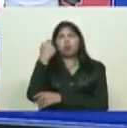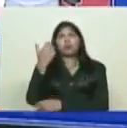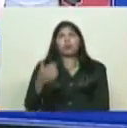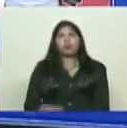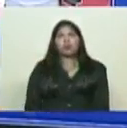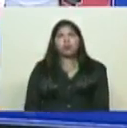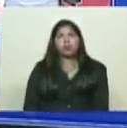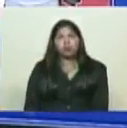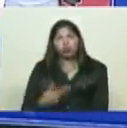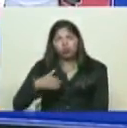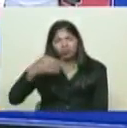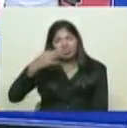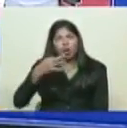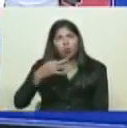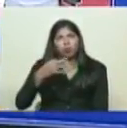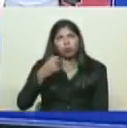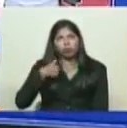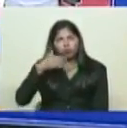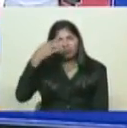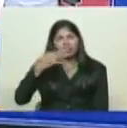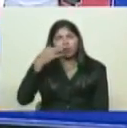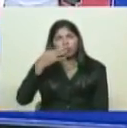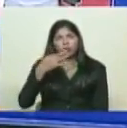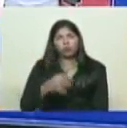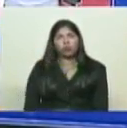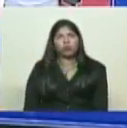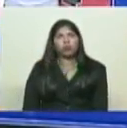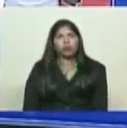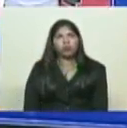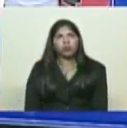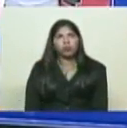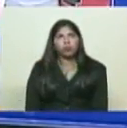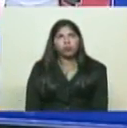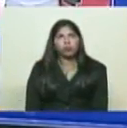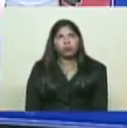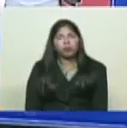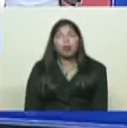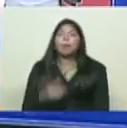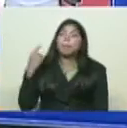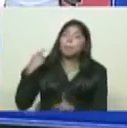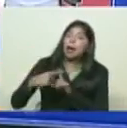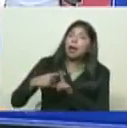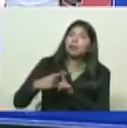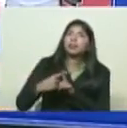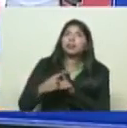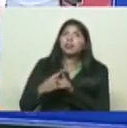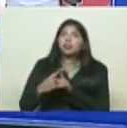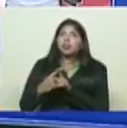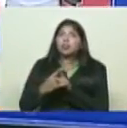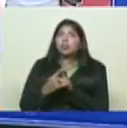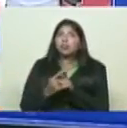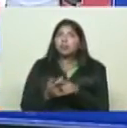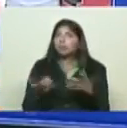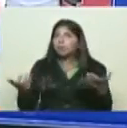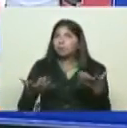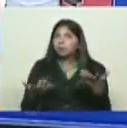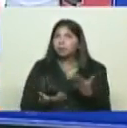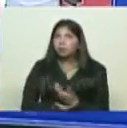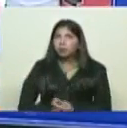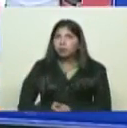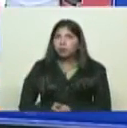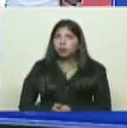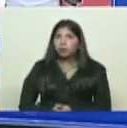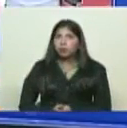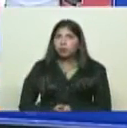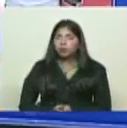absolutamente convencido de eso. Y también, compatriota presidente, en el valor de enfrentar